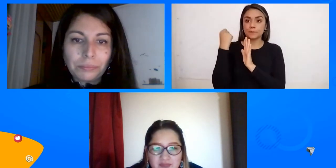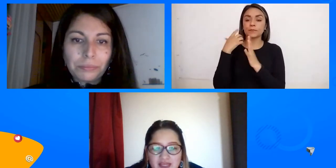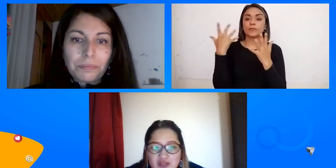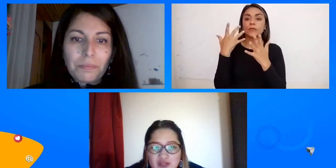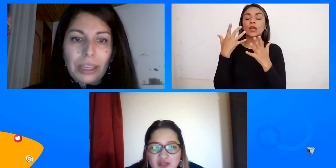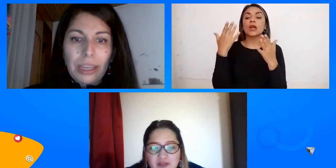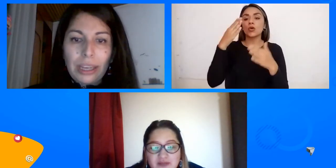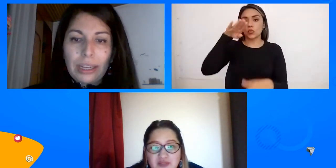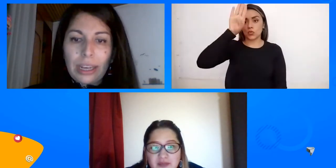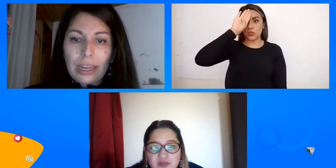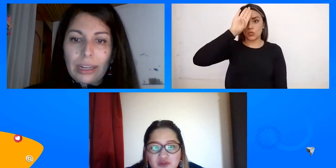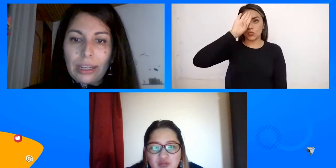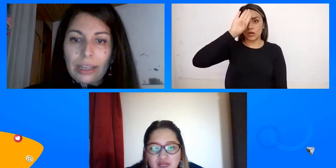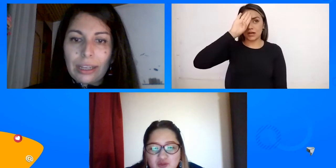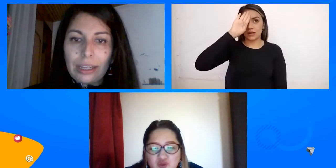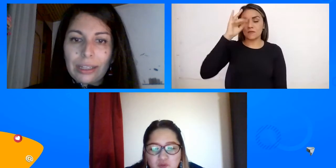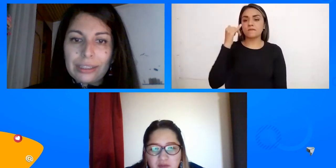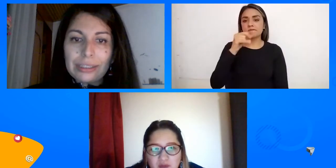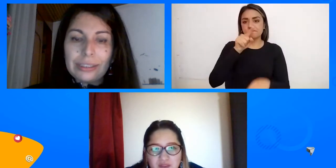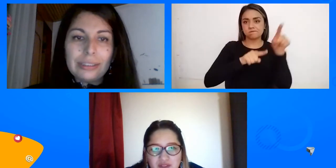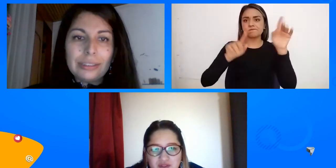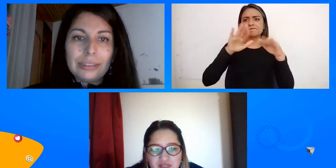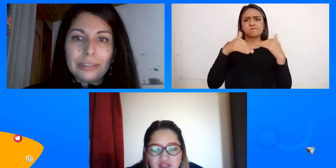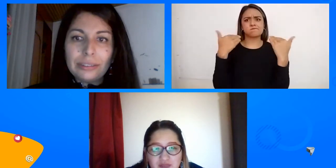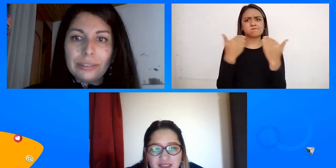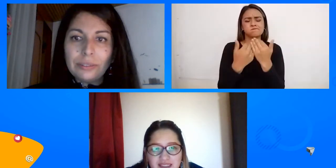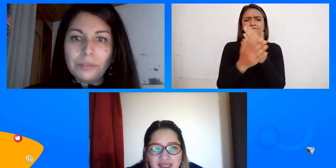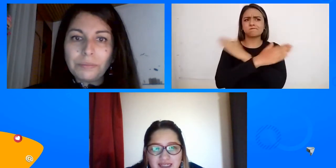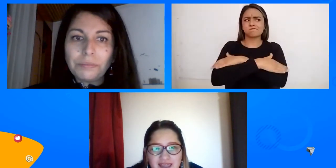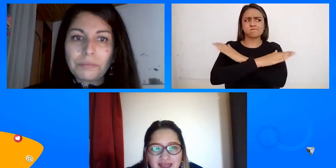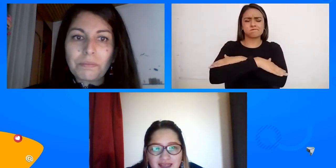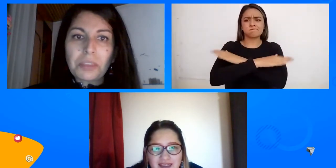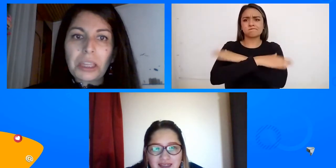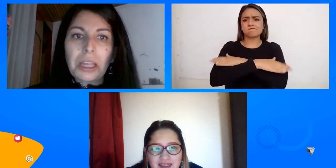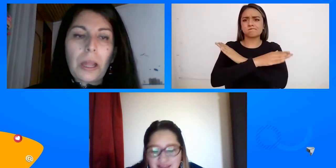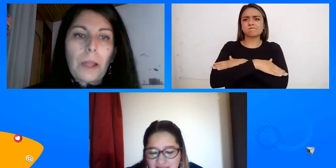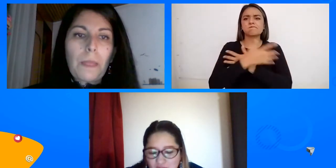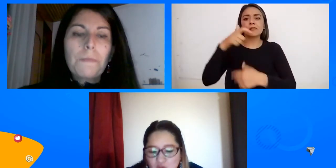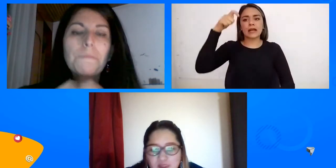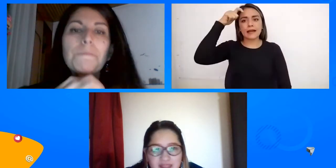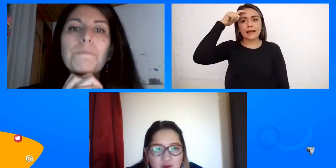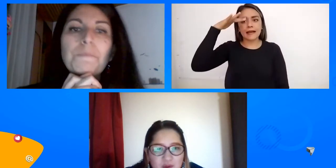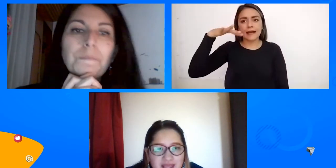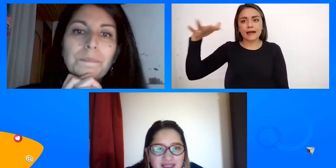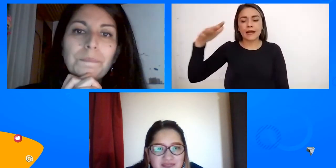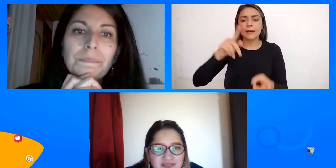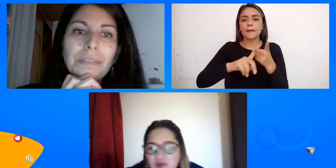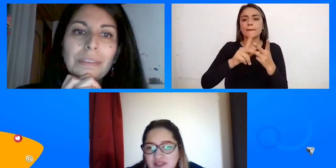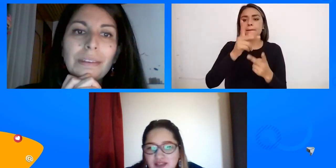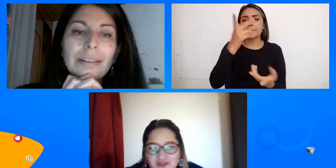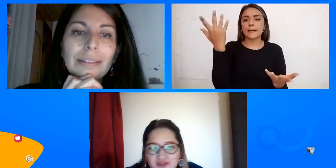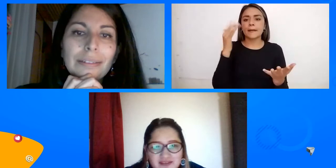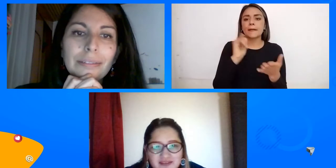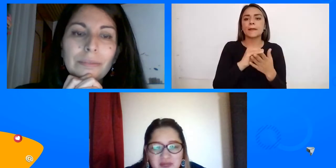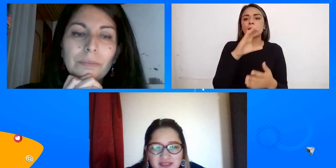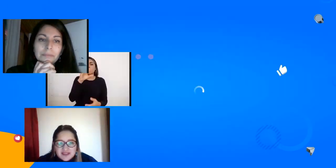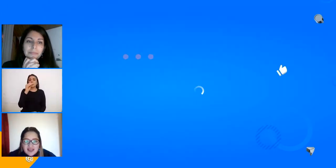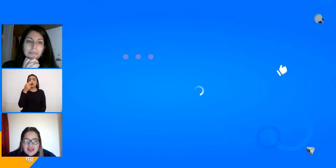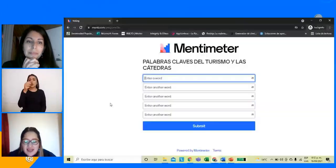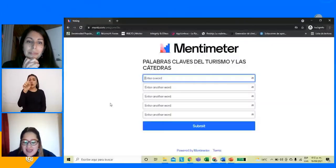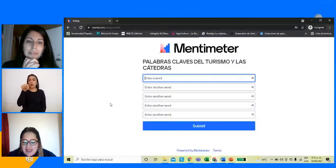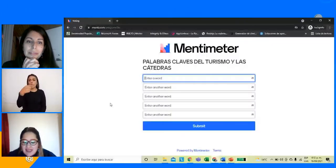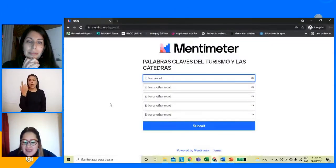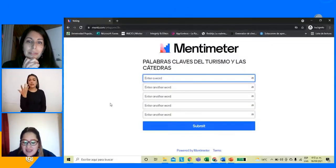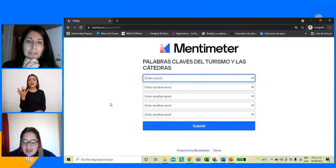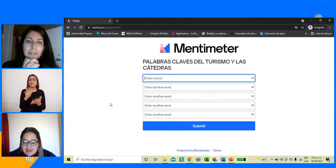Nosotros tenemos también unos colegios súper juiciosos que nos ven desde Cartagena Desde Tolú Desde Coveñas Bueno, desde diferentes partes de